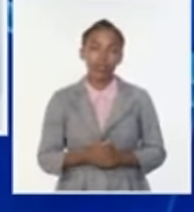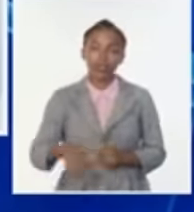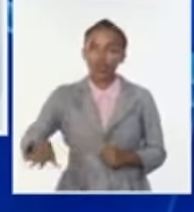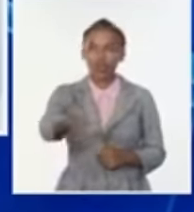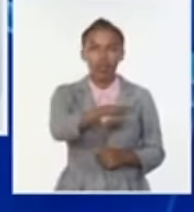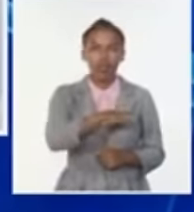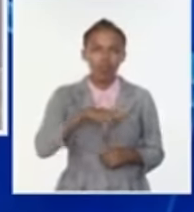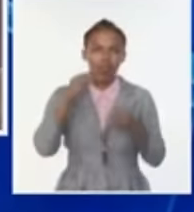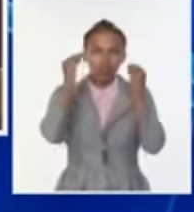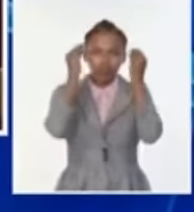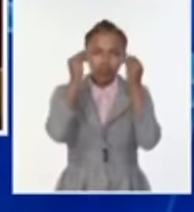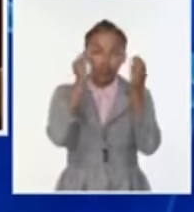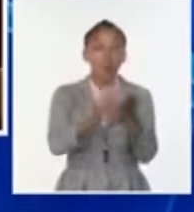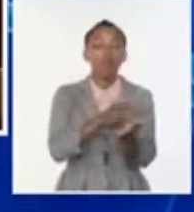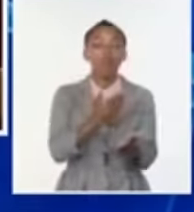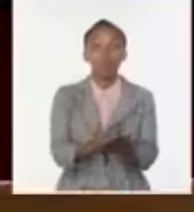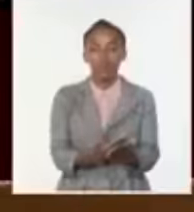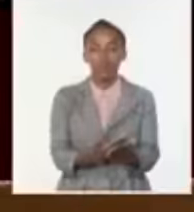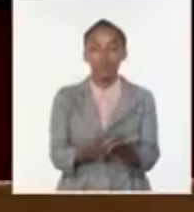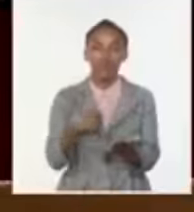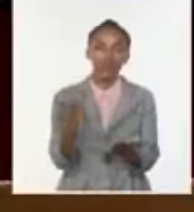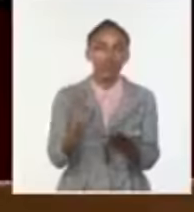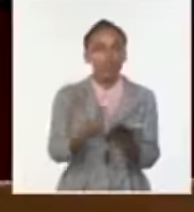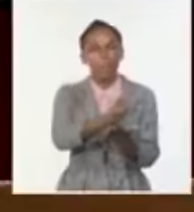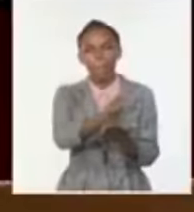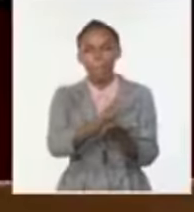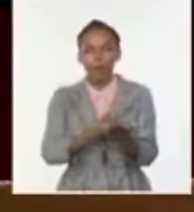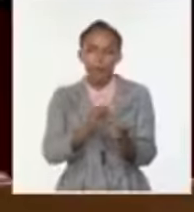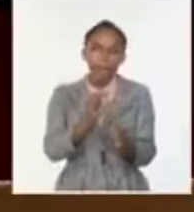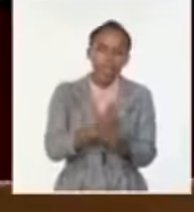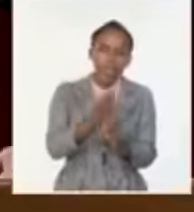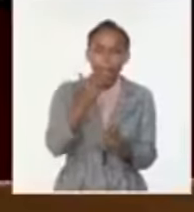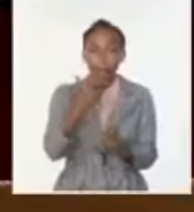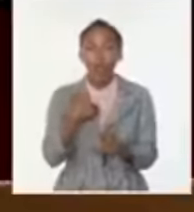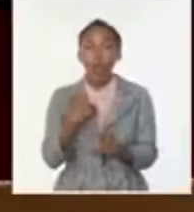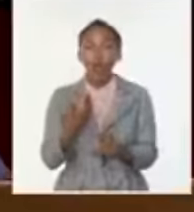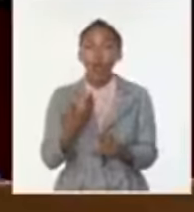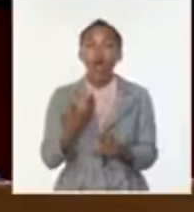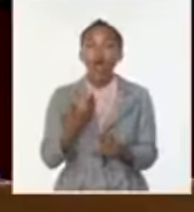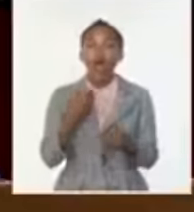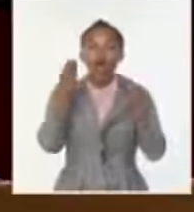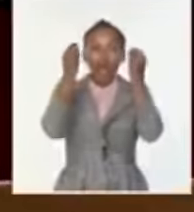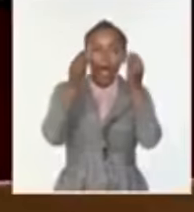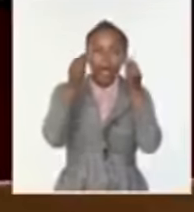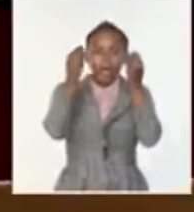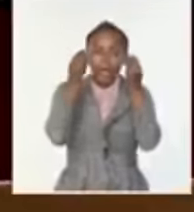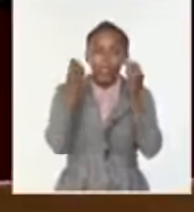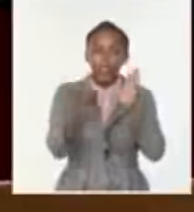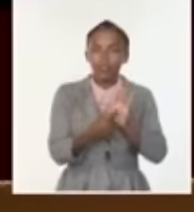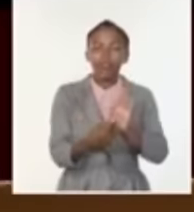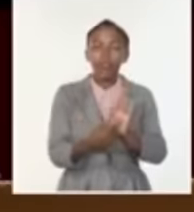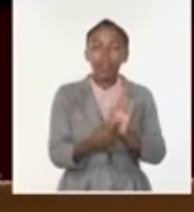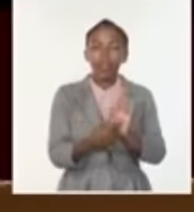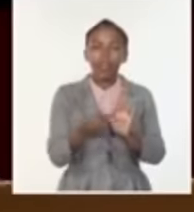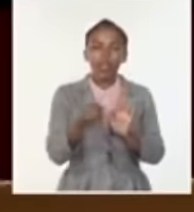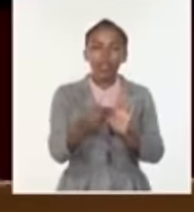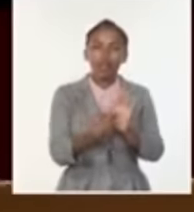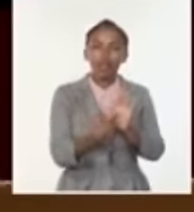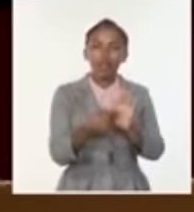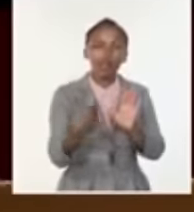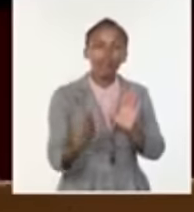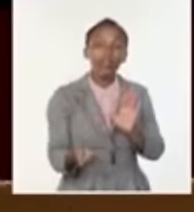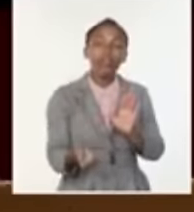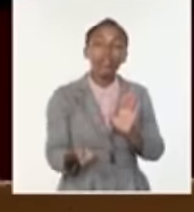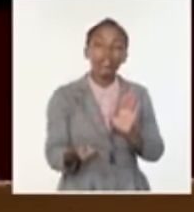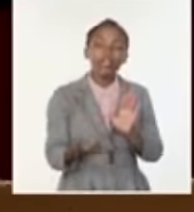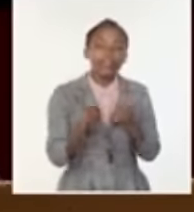está, tenemos diseñado más o menos cómo empezar gradualmente, pero los análisis realizados indican que es preciso